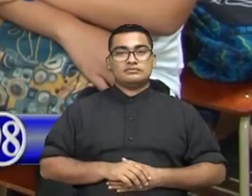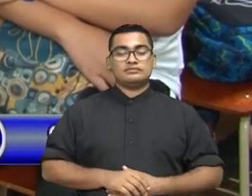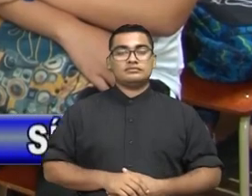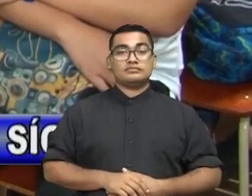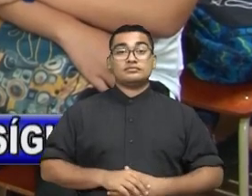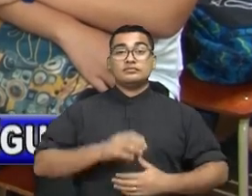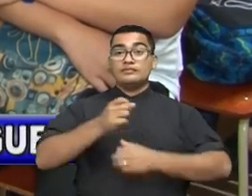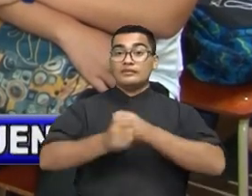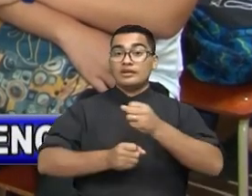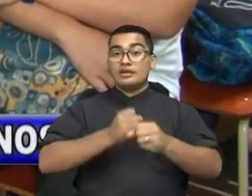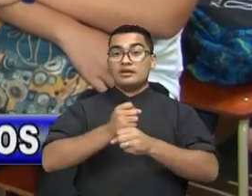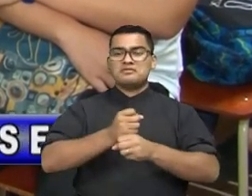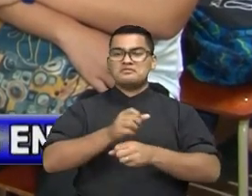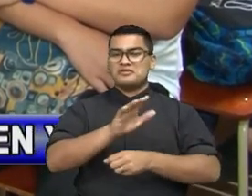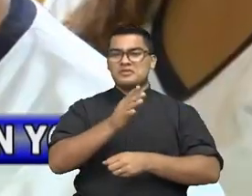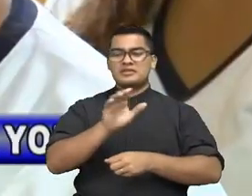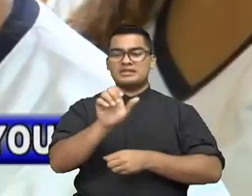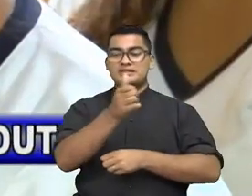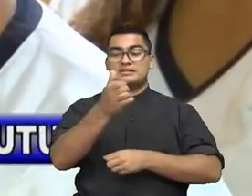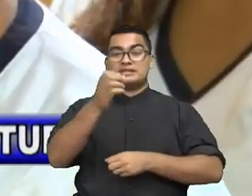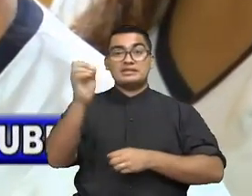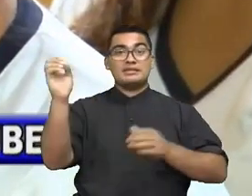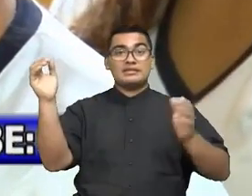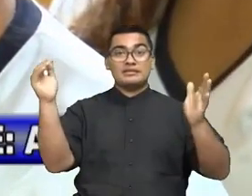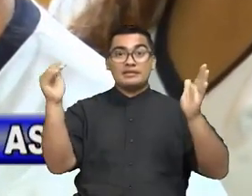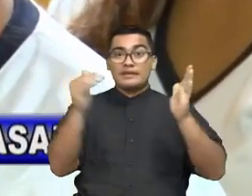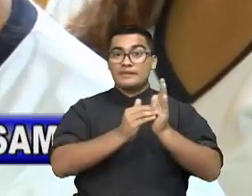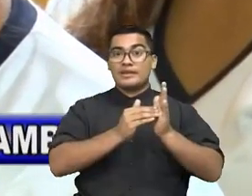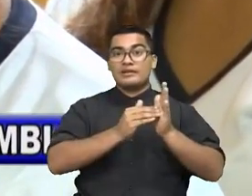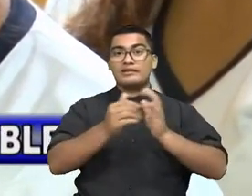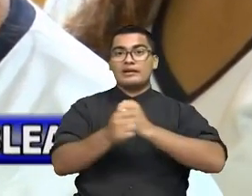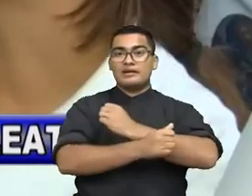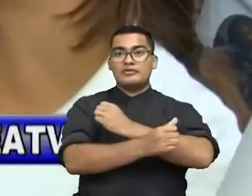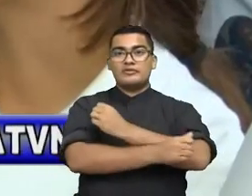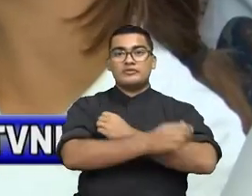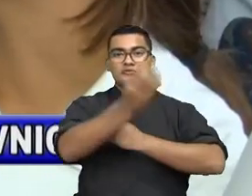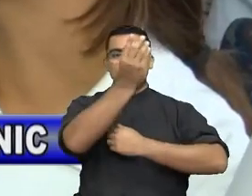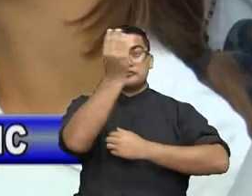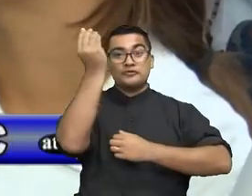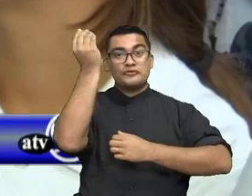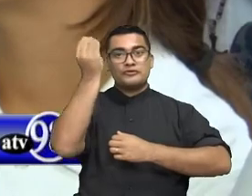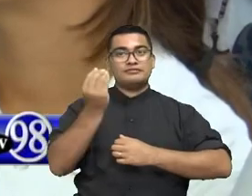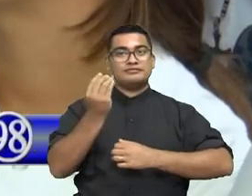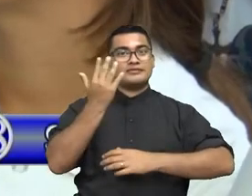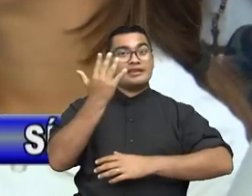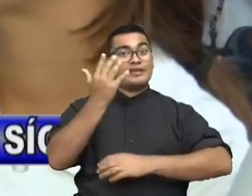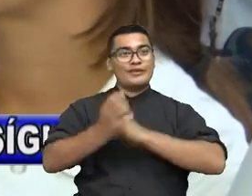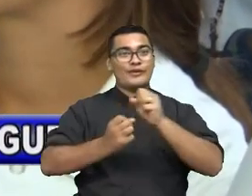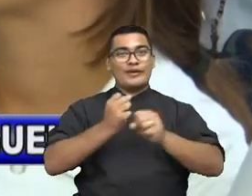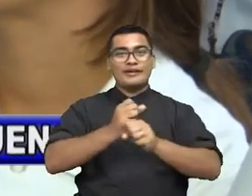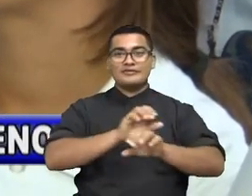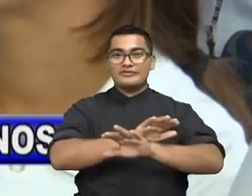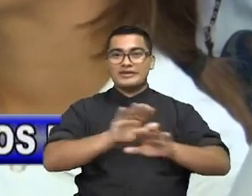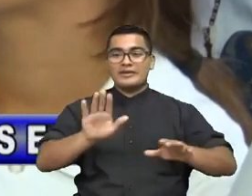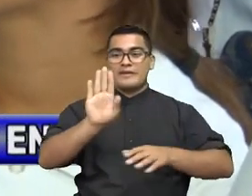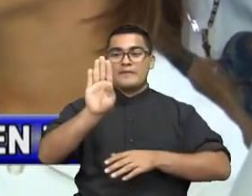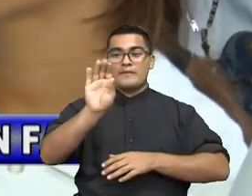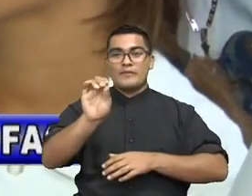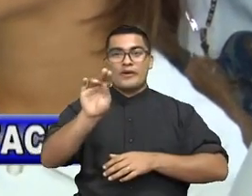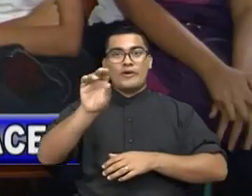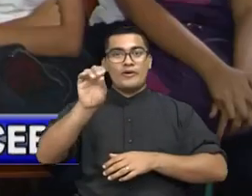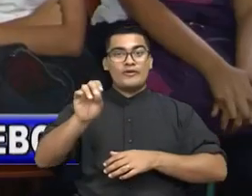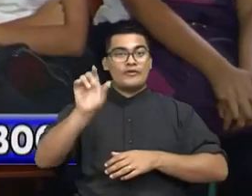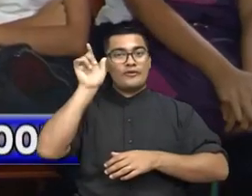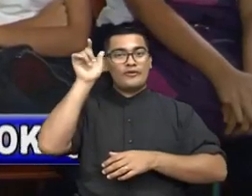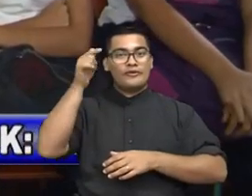Este año, más de 60.000 estudiantes culminan sus estudios secundarios y por ende recibirán el bono complementario de promoción a